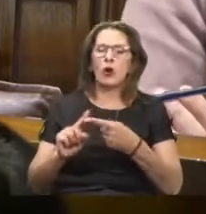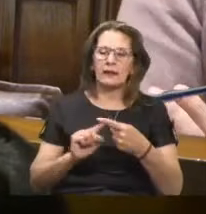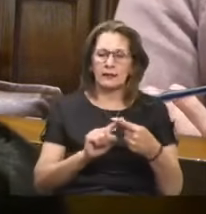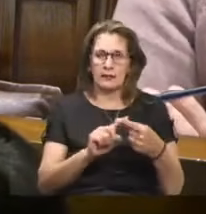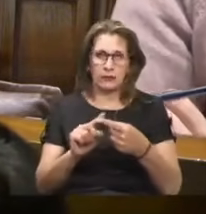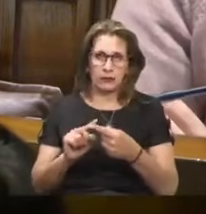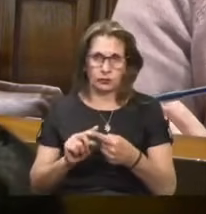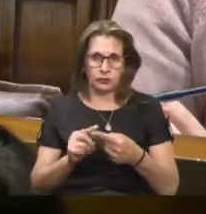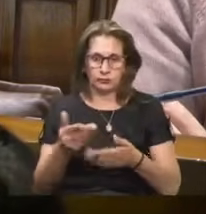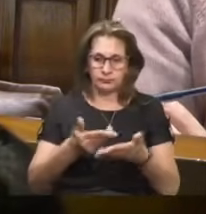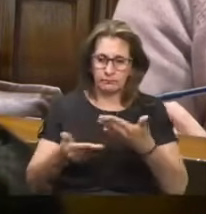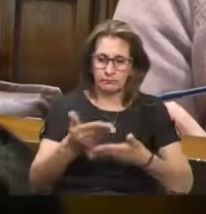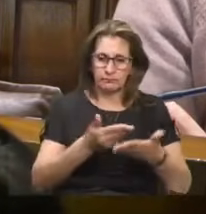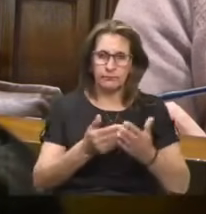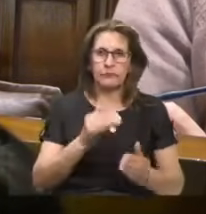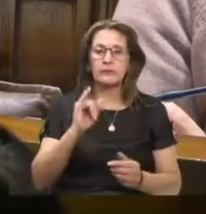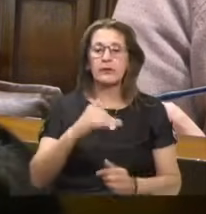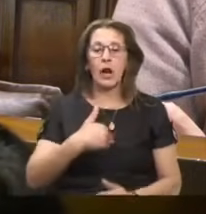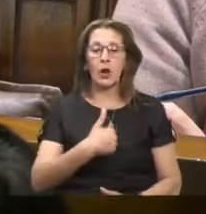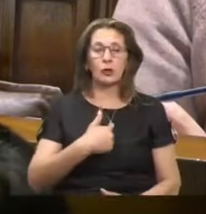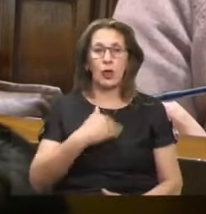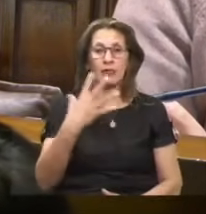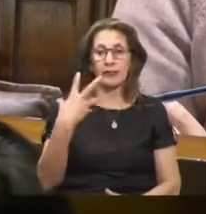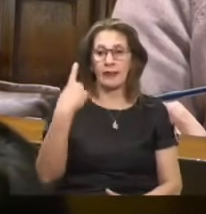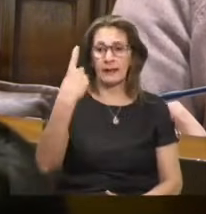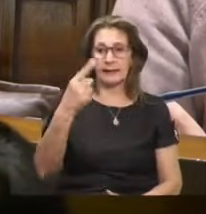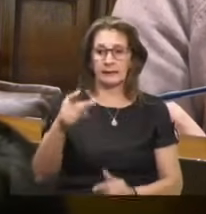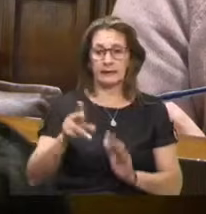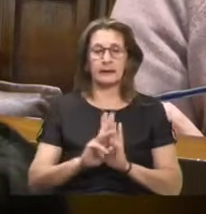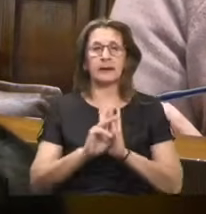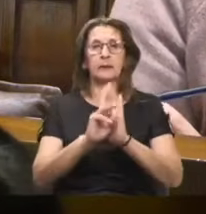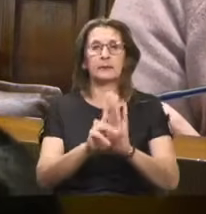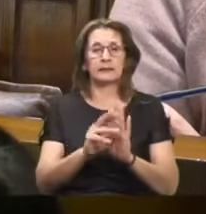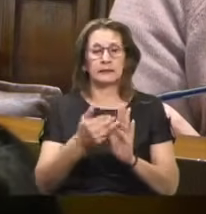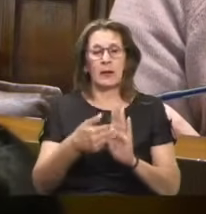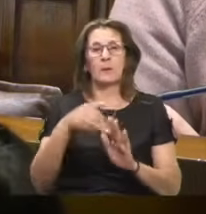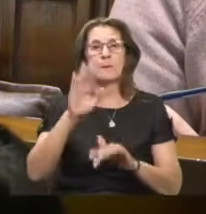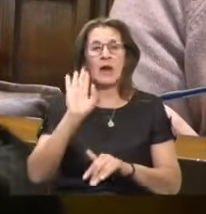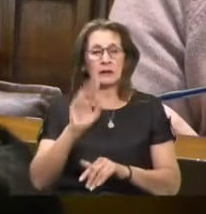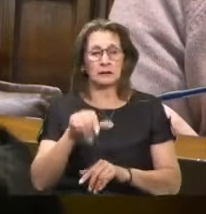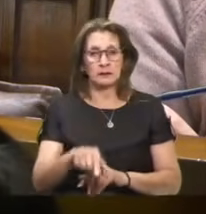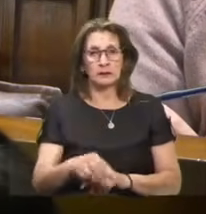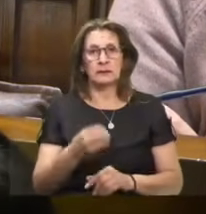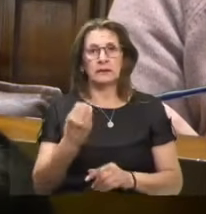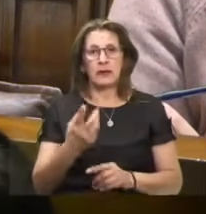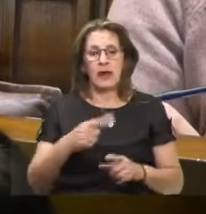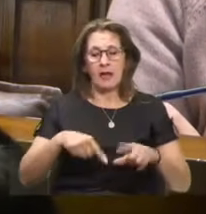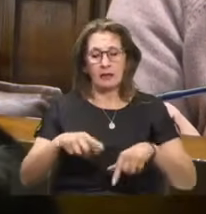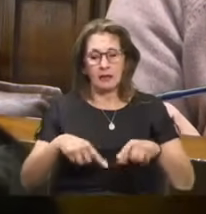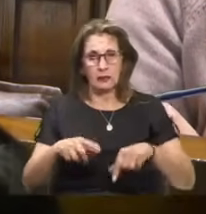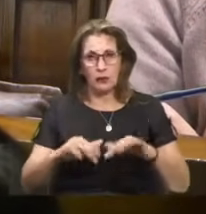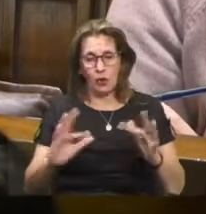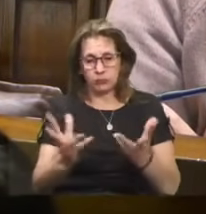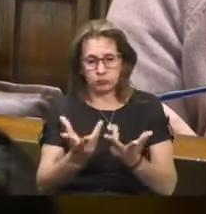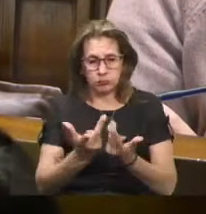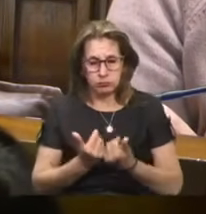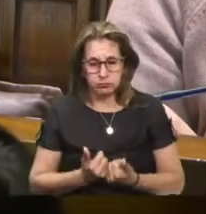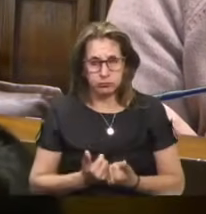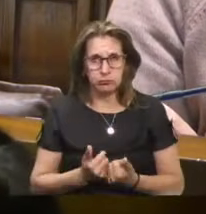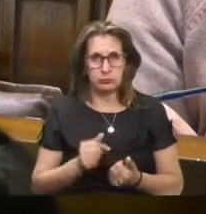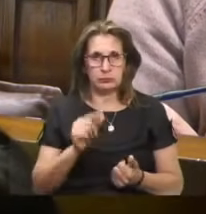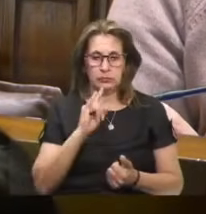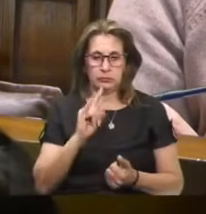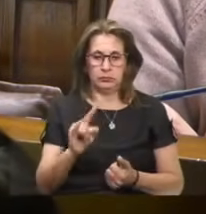rol de los gerentes representa el mayor grado de incidencia en la gestión propiamente dicha,